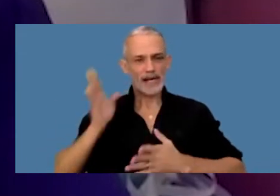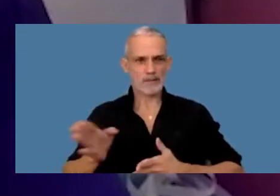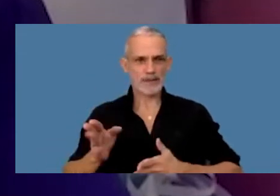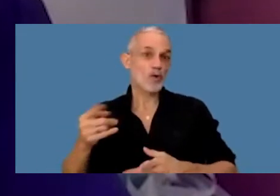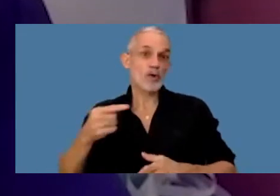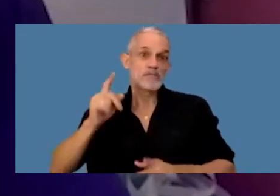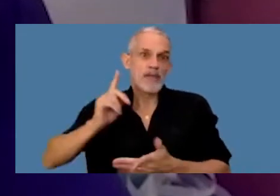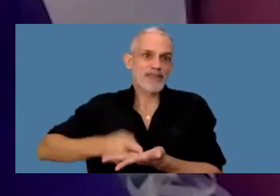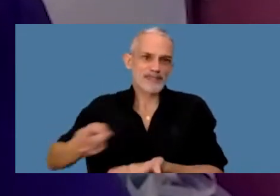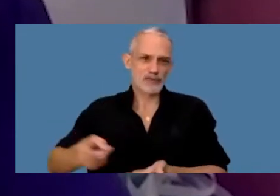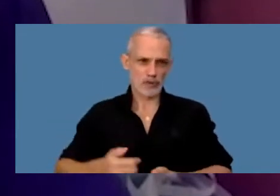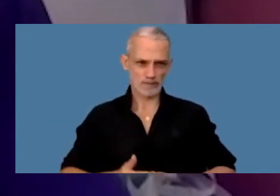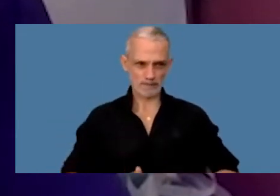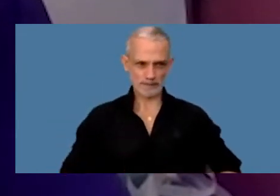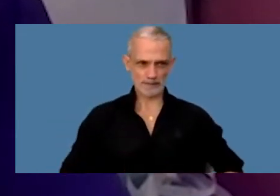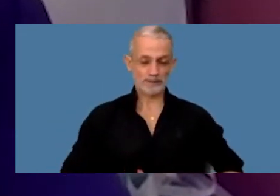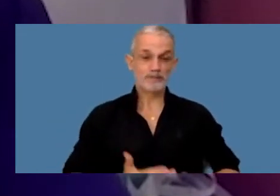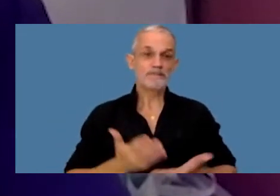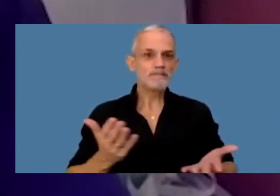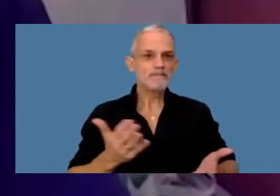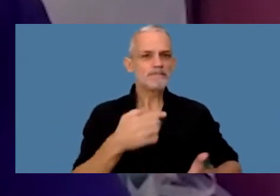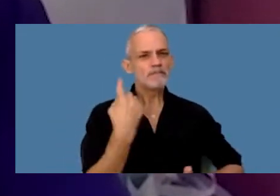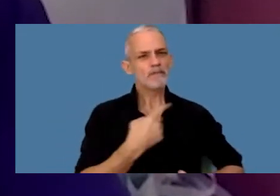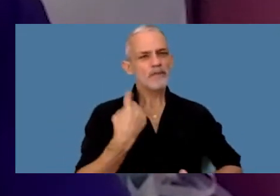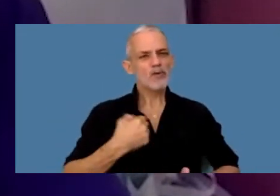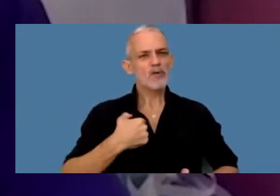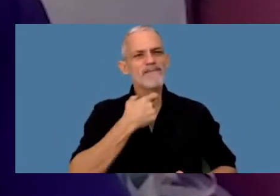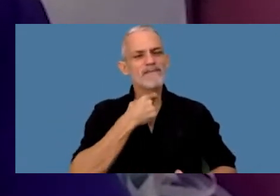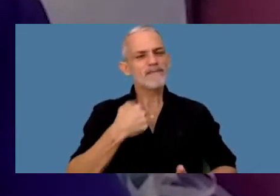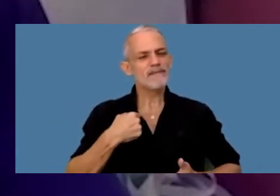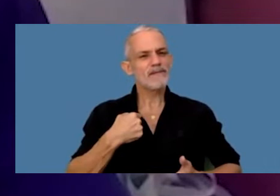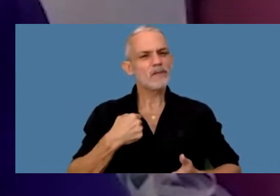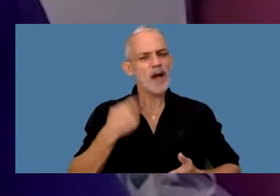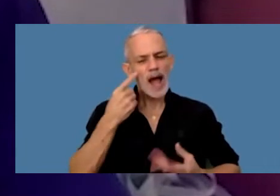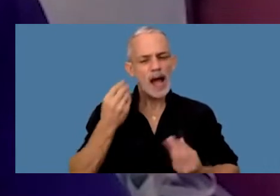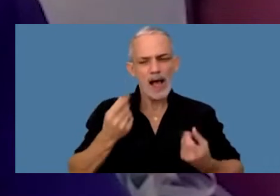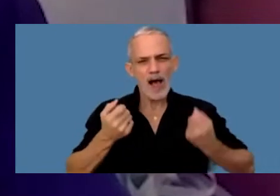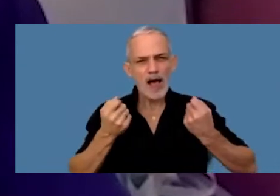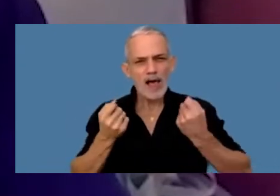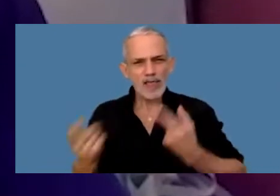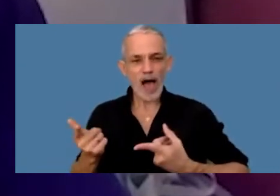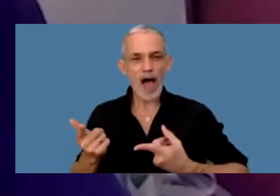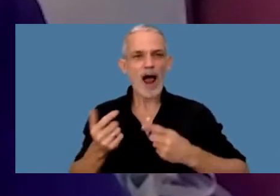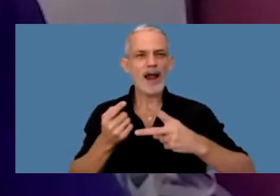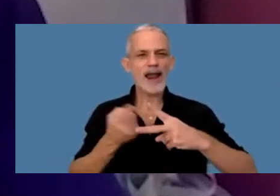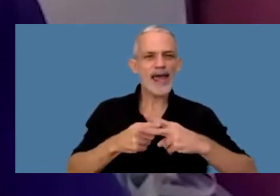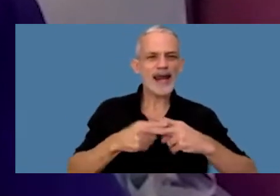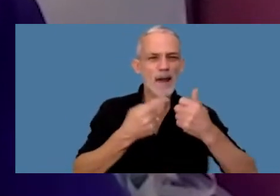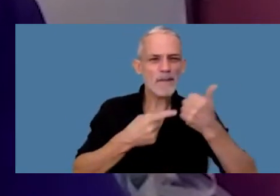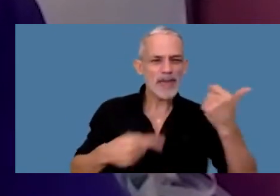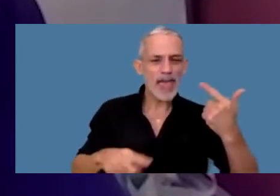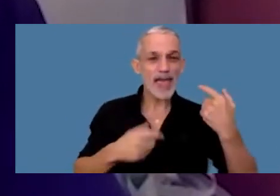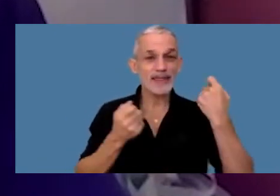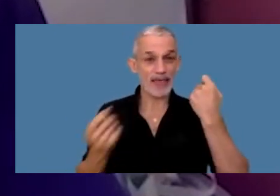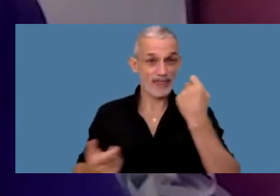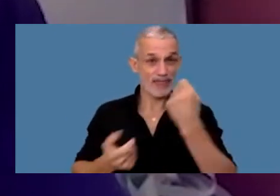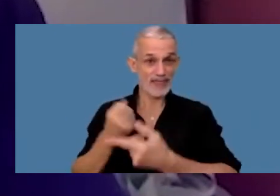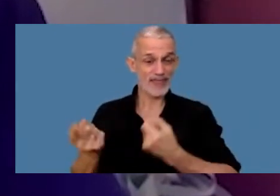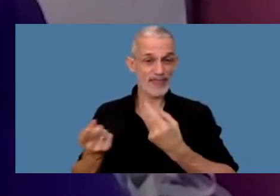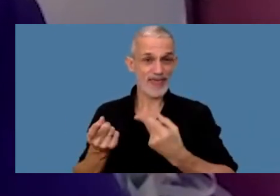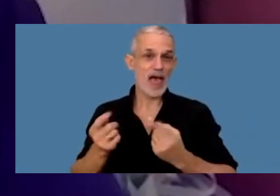Como dije, bueno, lo más importante es el deseo de esa mujer, respetarlo, y que